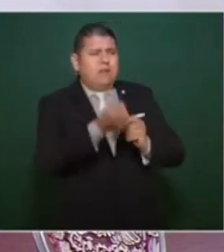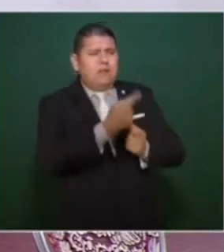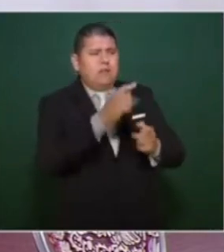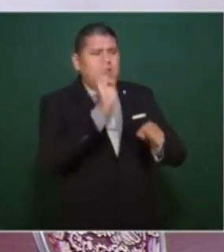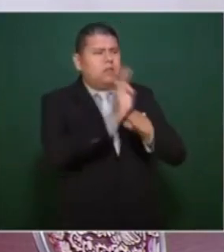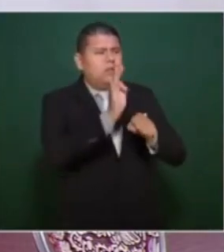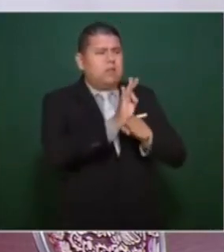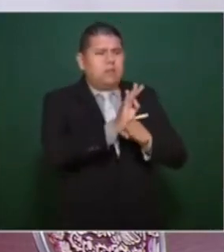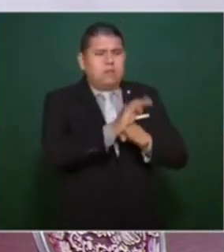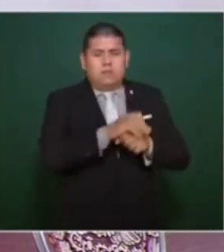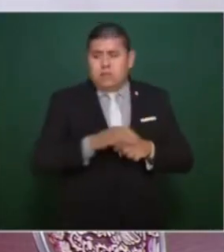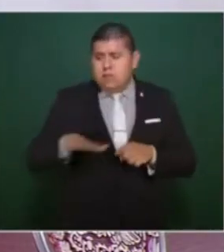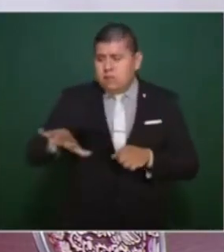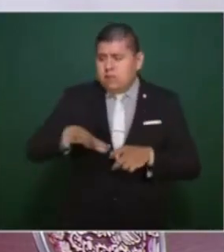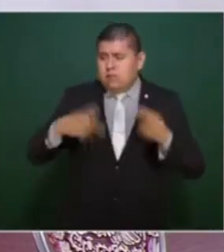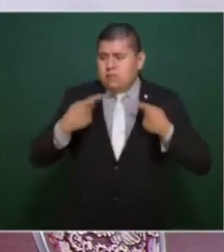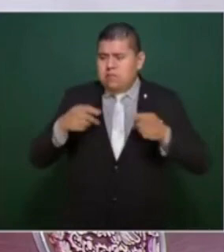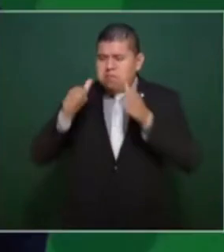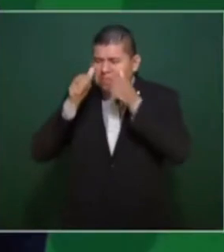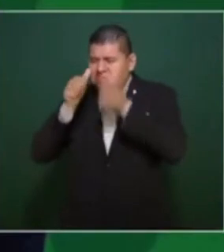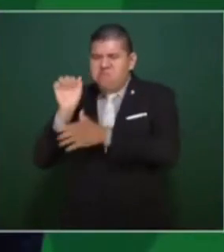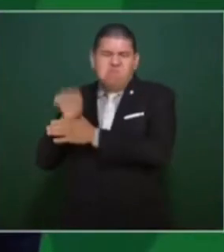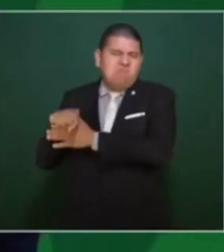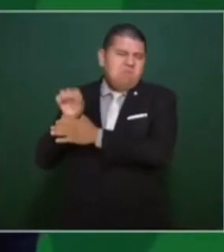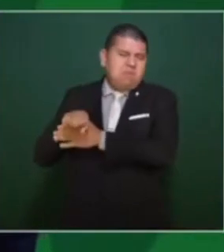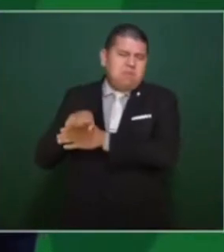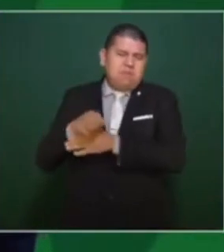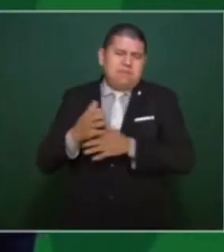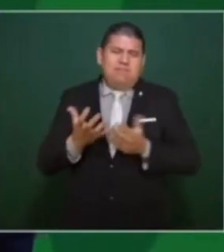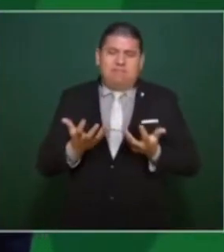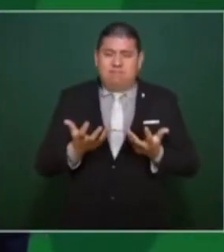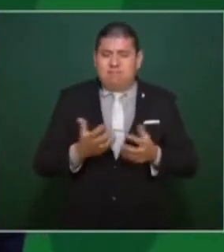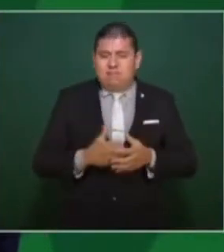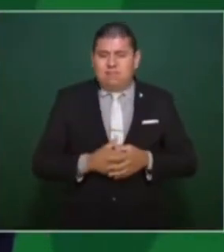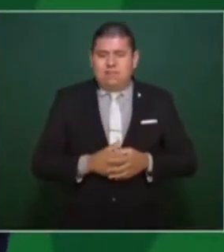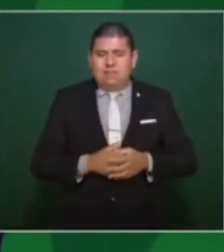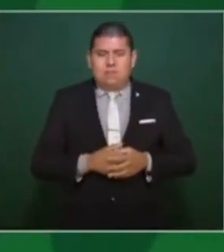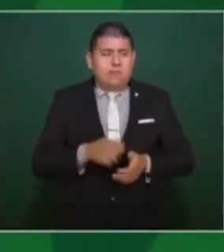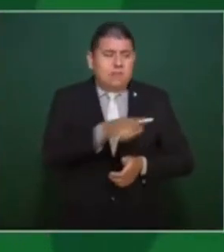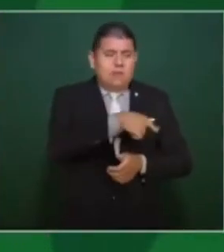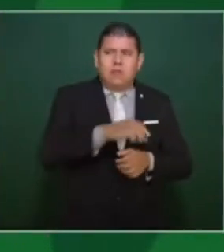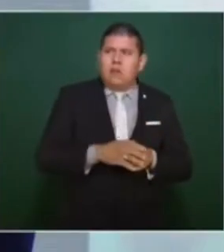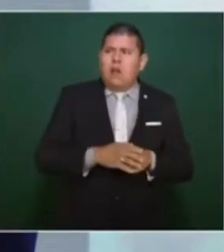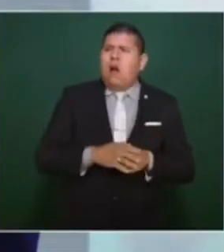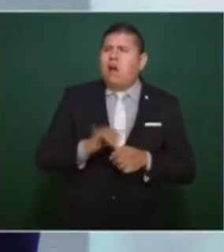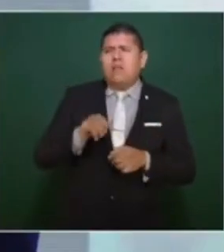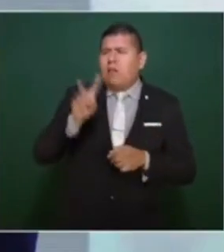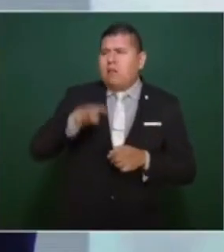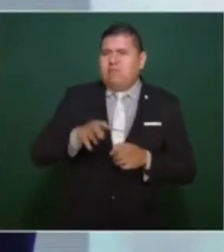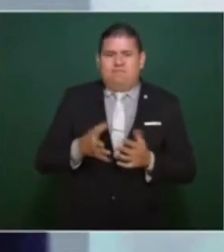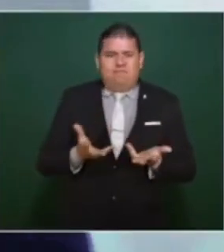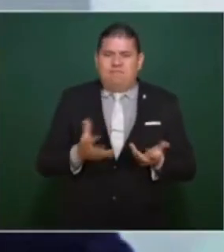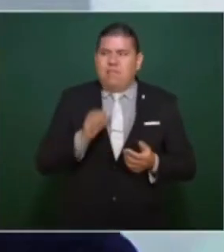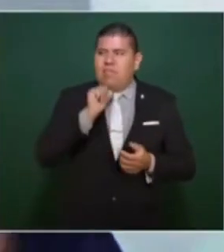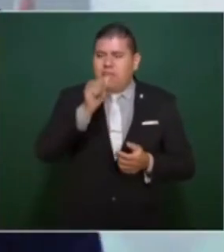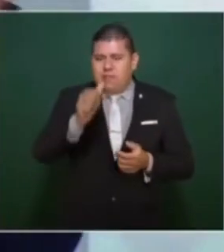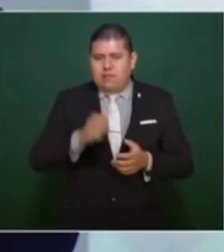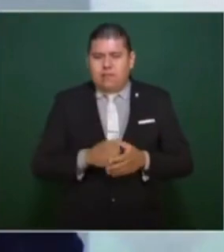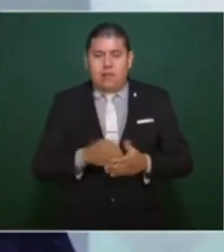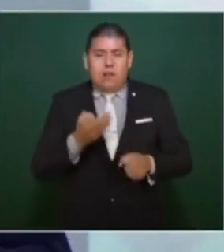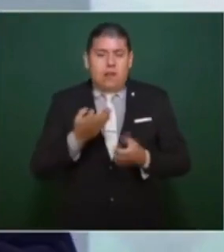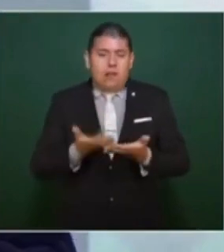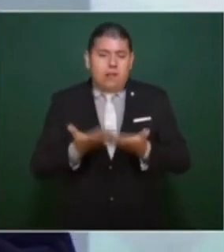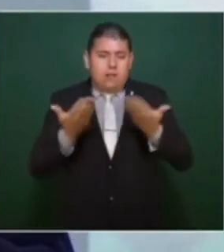que el pueblo no era tomado en cuenta. No aceptan de que esto ya